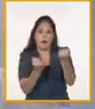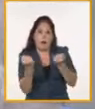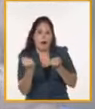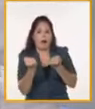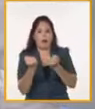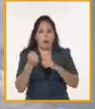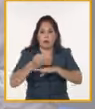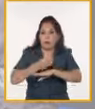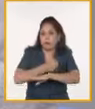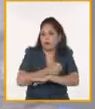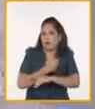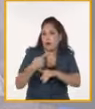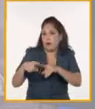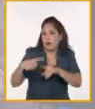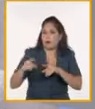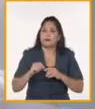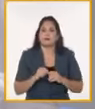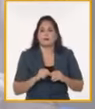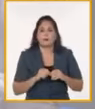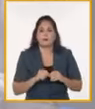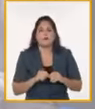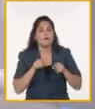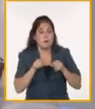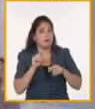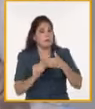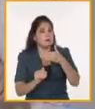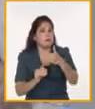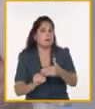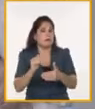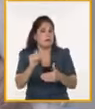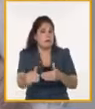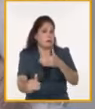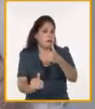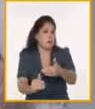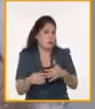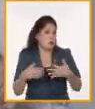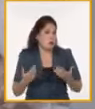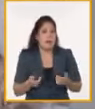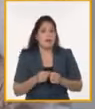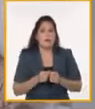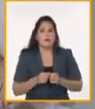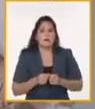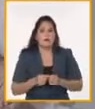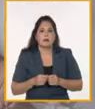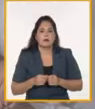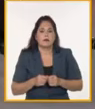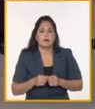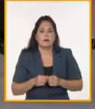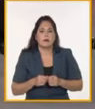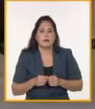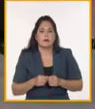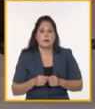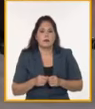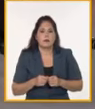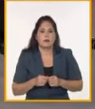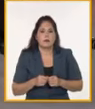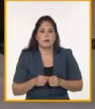equipo lo que sea eso tiene un proceso A partir de las prácticas internacionales